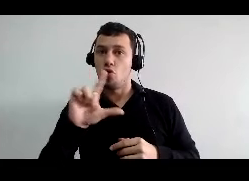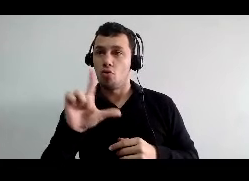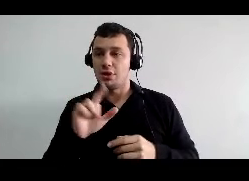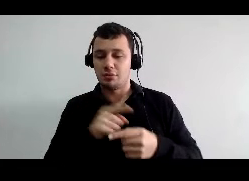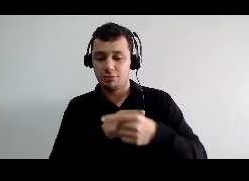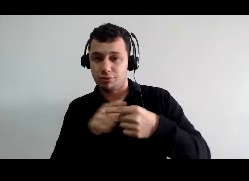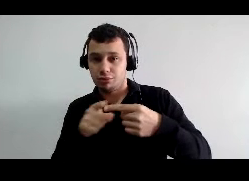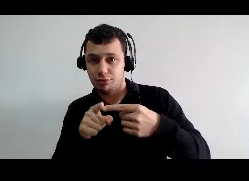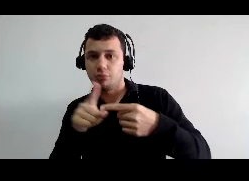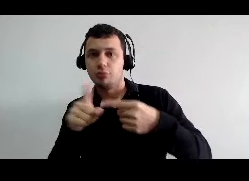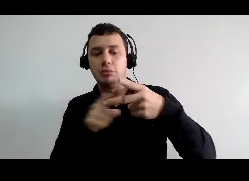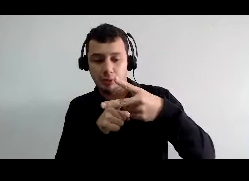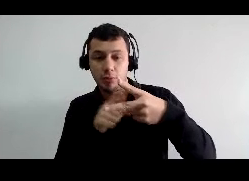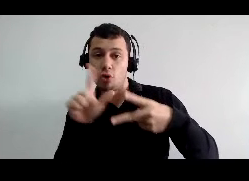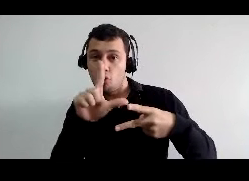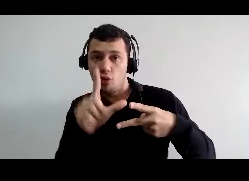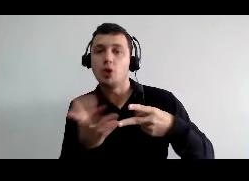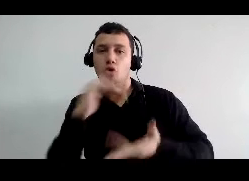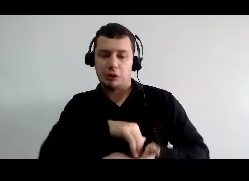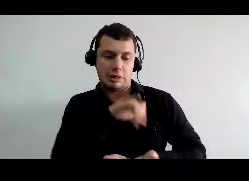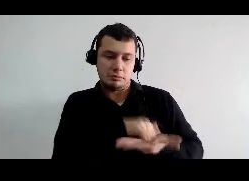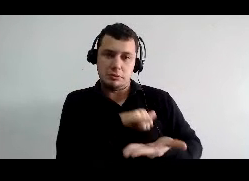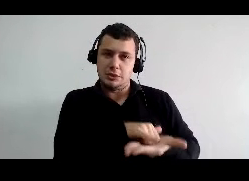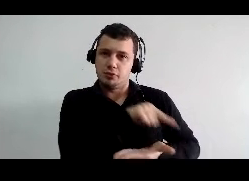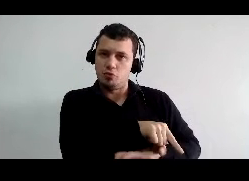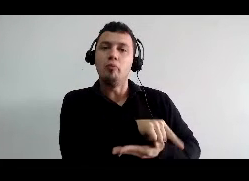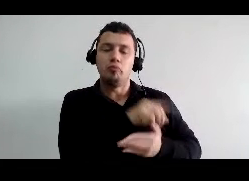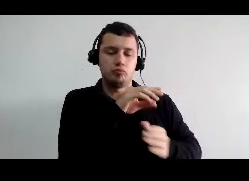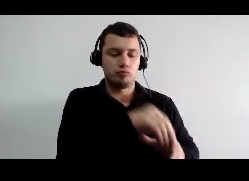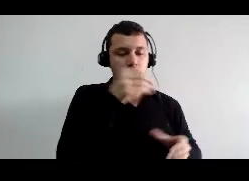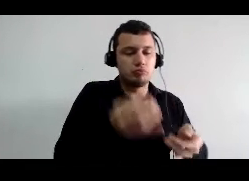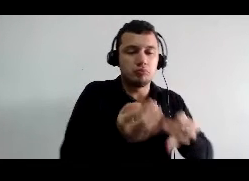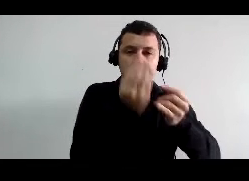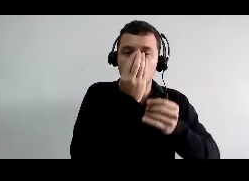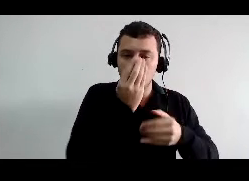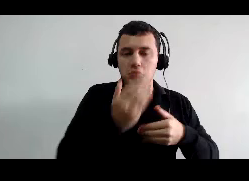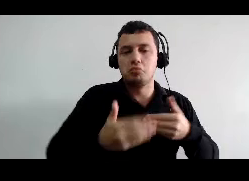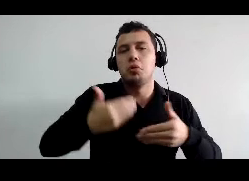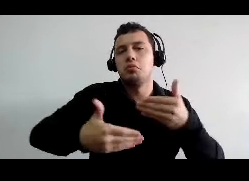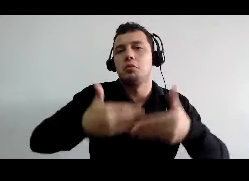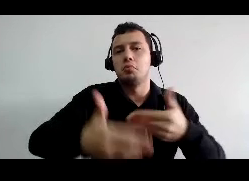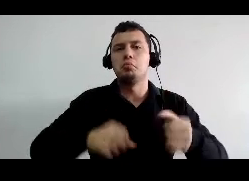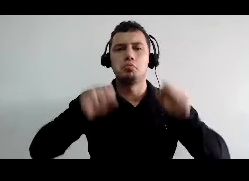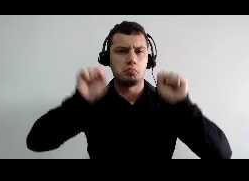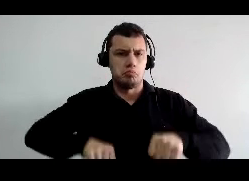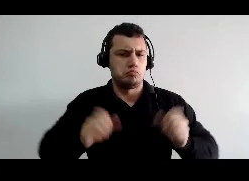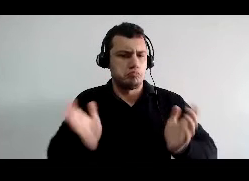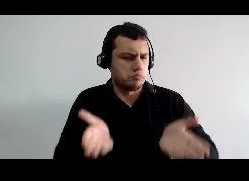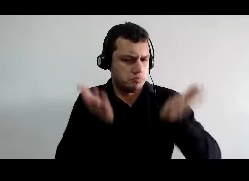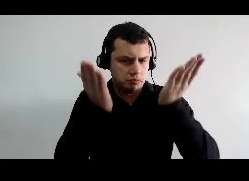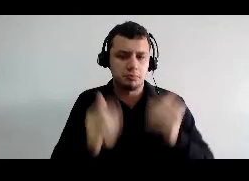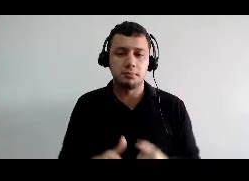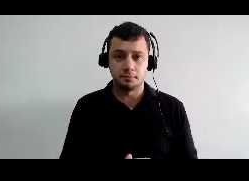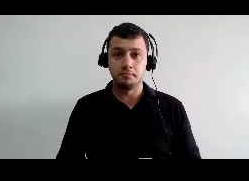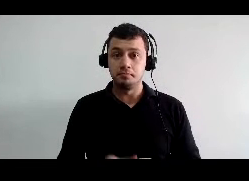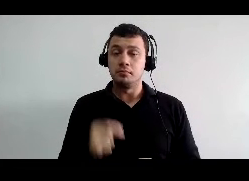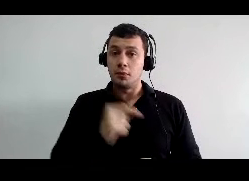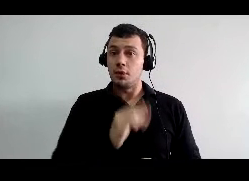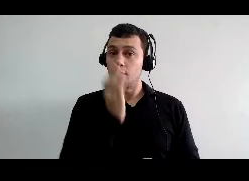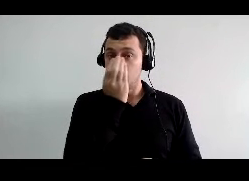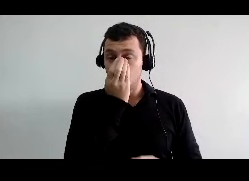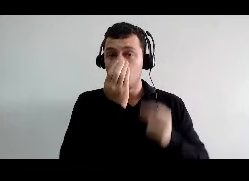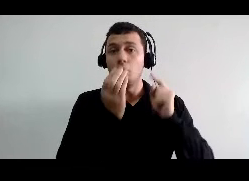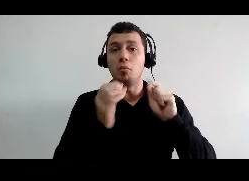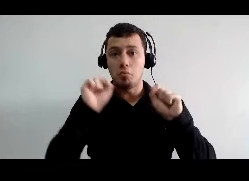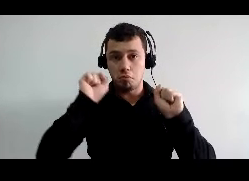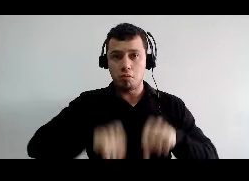es importante. Y hay estudios que nos están diciendo que estos respiradores se pueden esterilizar. Hay